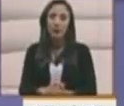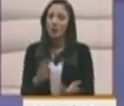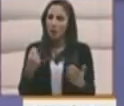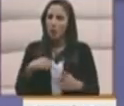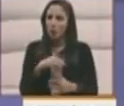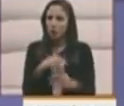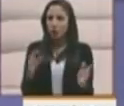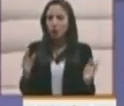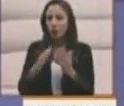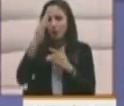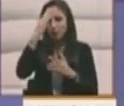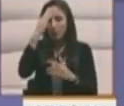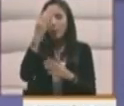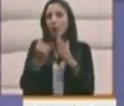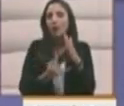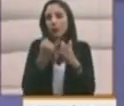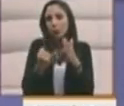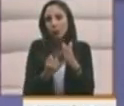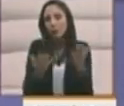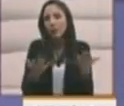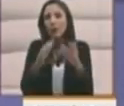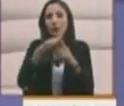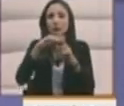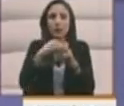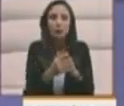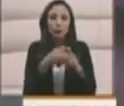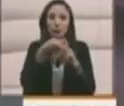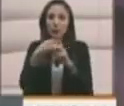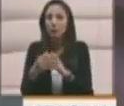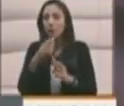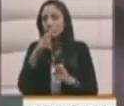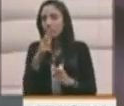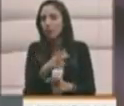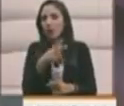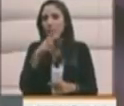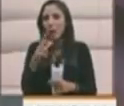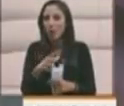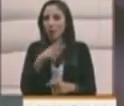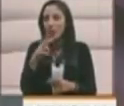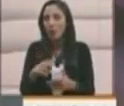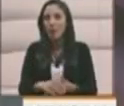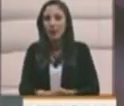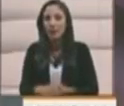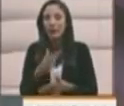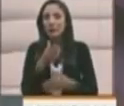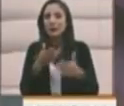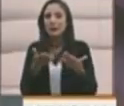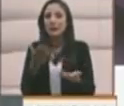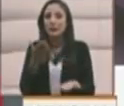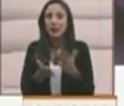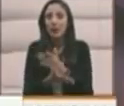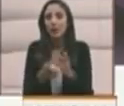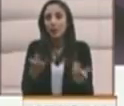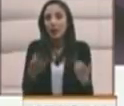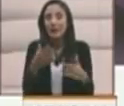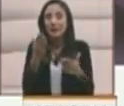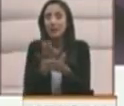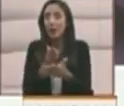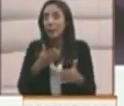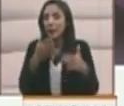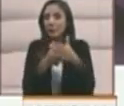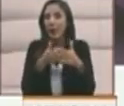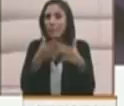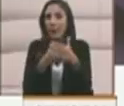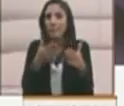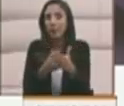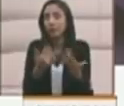pues la situación de los falsos revolucionarios está ahí a flor de piel. Nosotros lo sabemos, todo el mundo